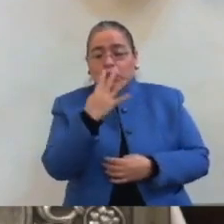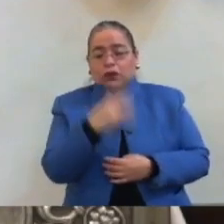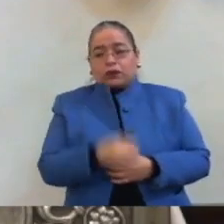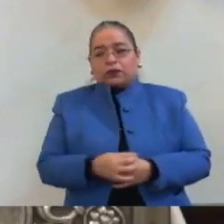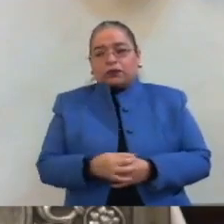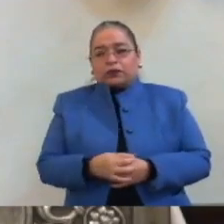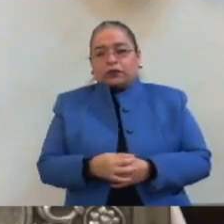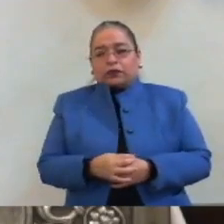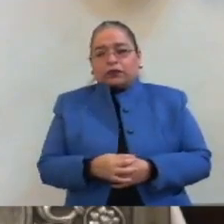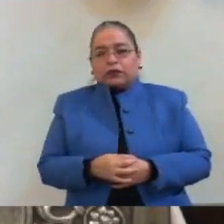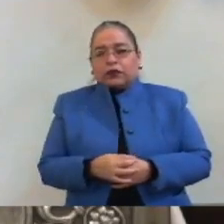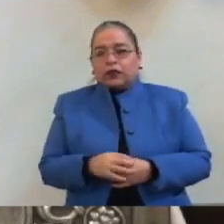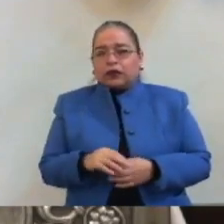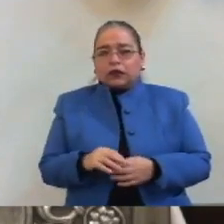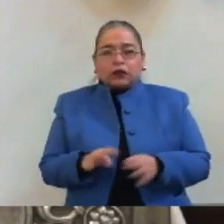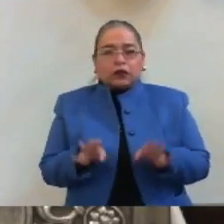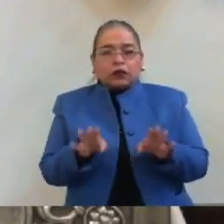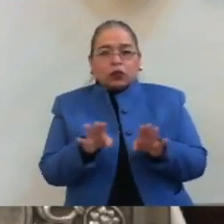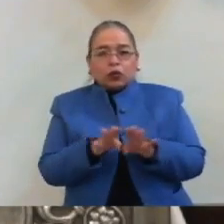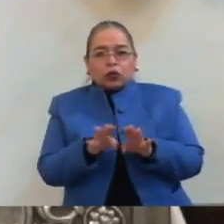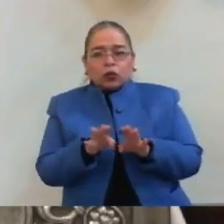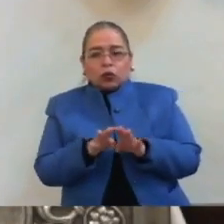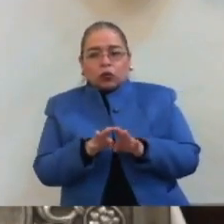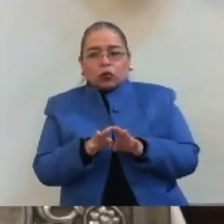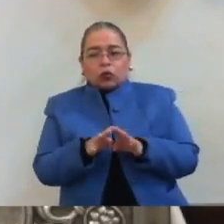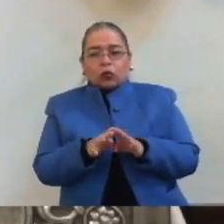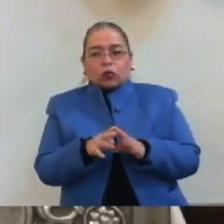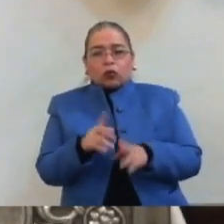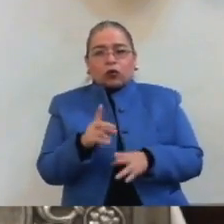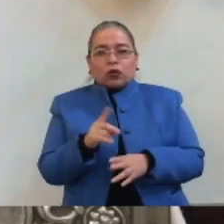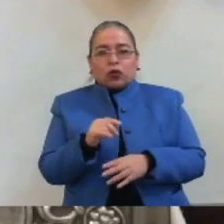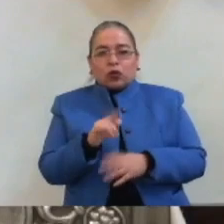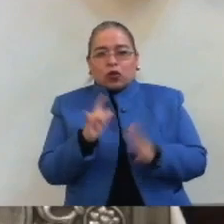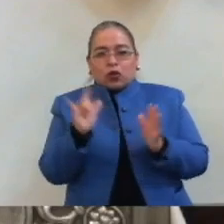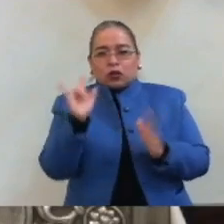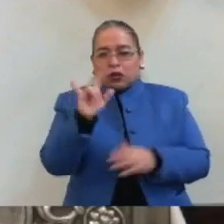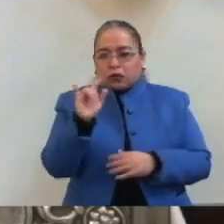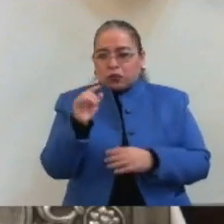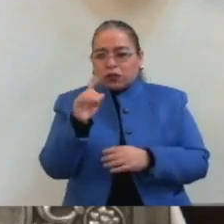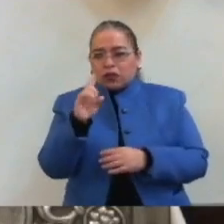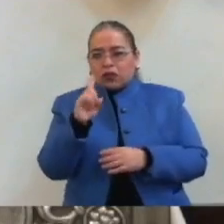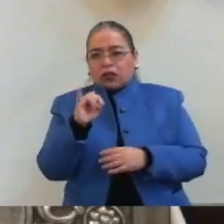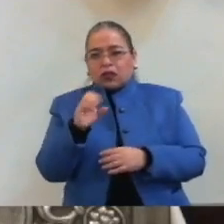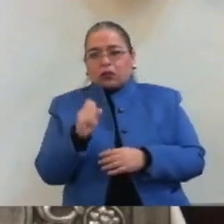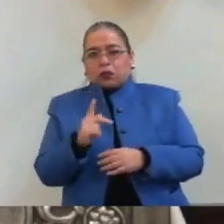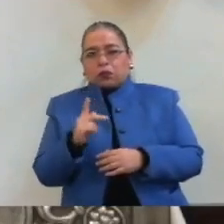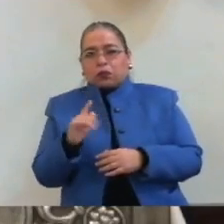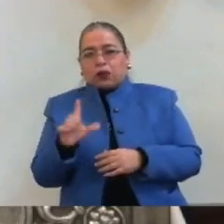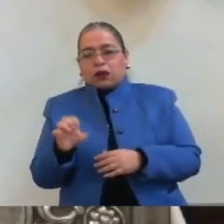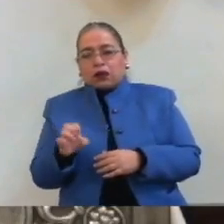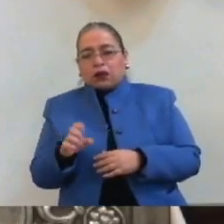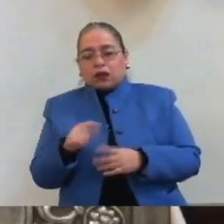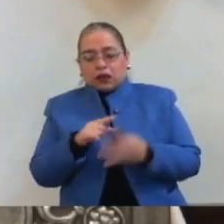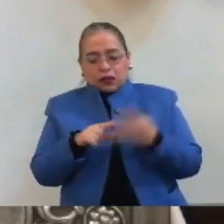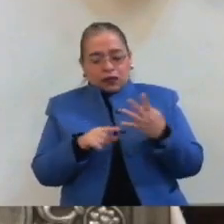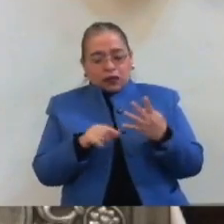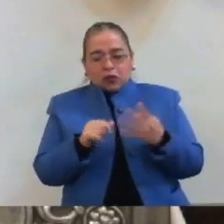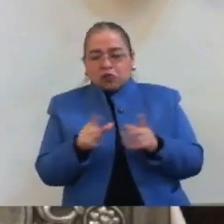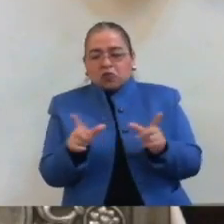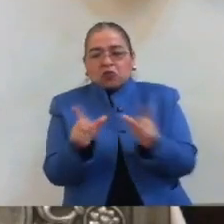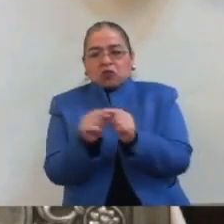es una especie de display de la palabra cuáles